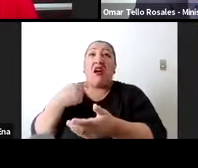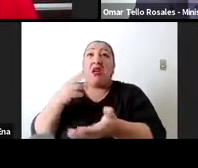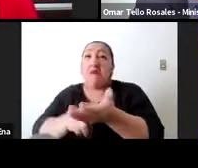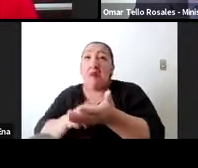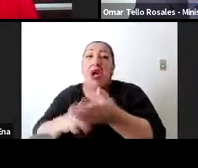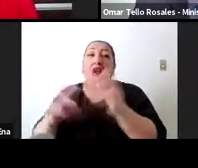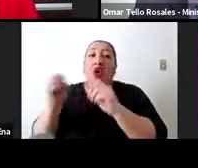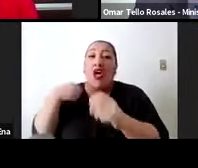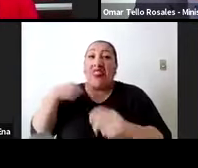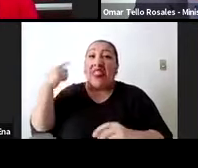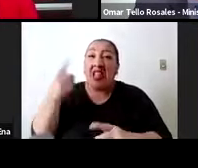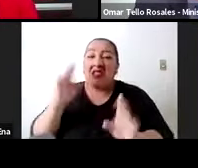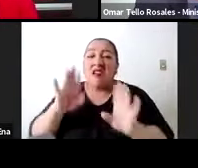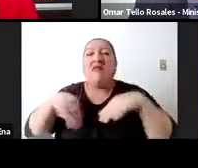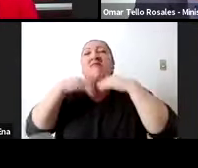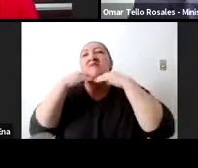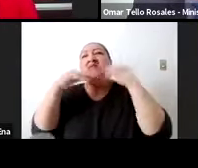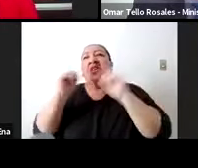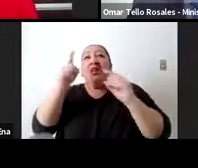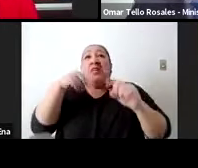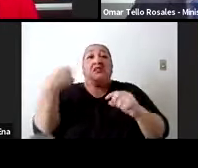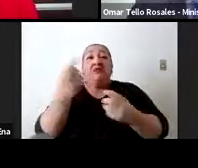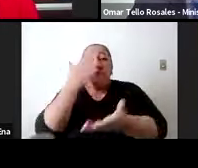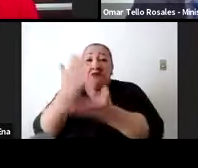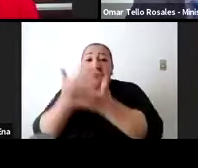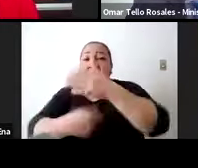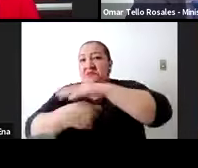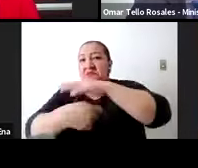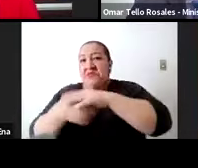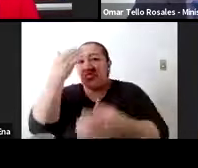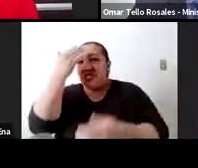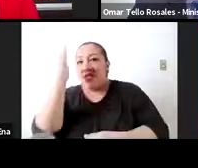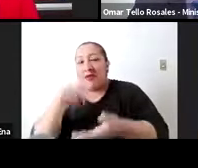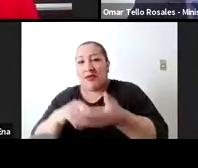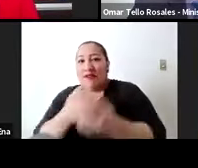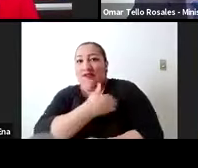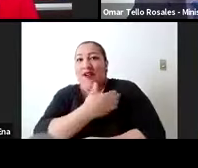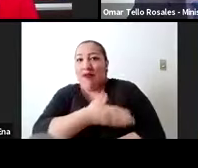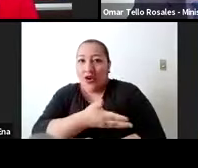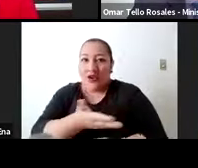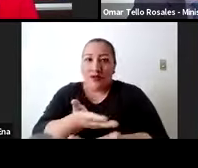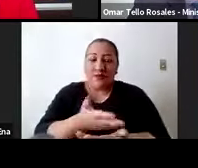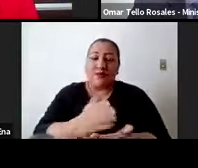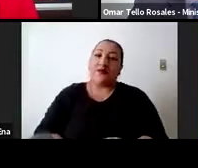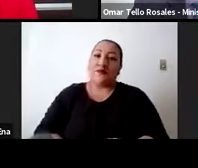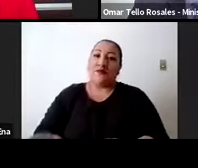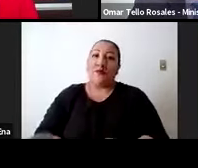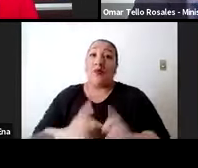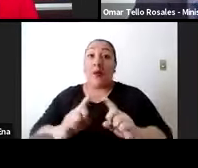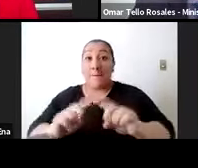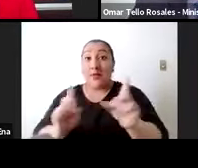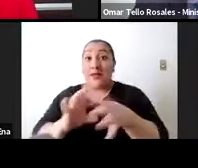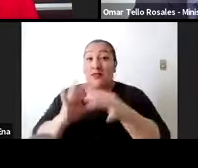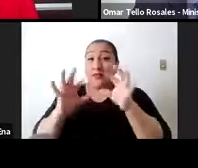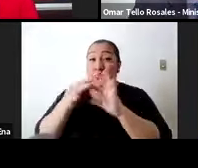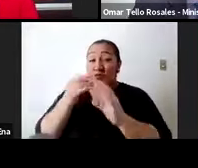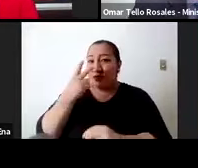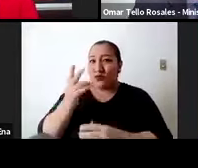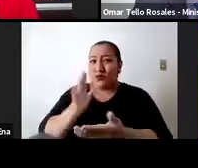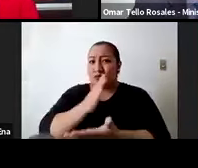pública cuando se presentan actos de corrupción. Entonces, a lo largo de nuestra historia, hemos visto cómo estas redes corruptas